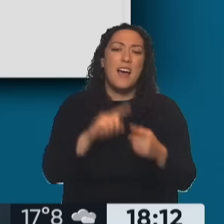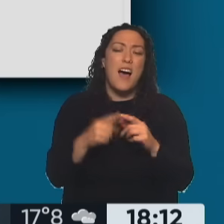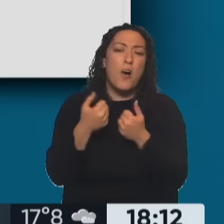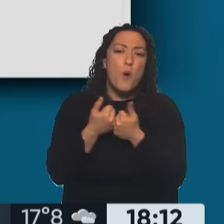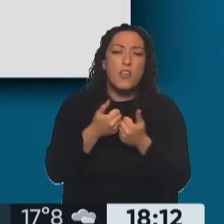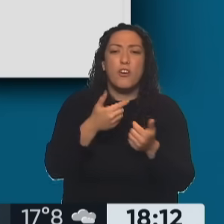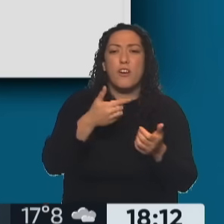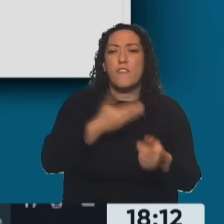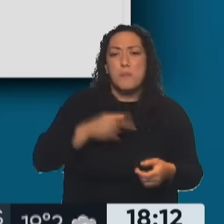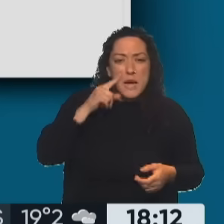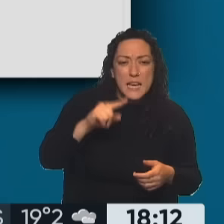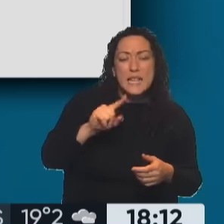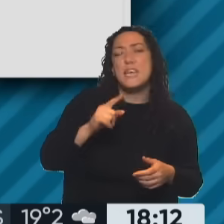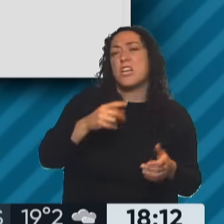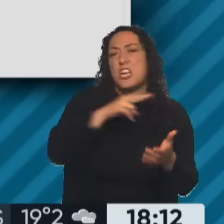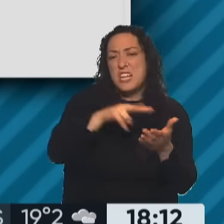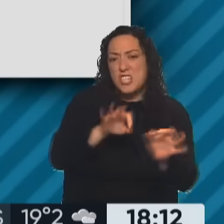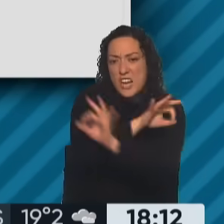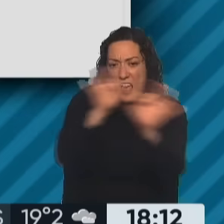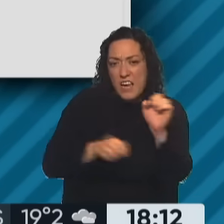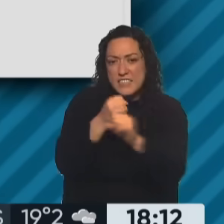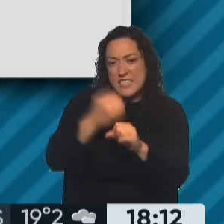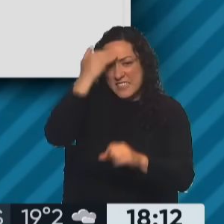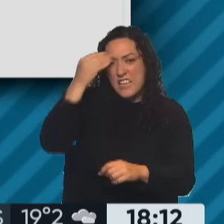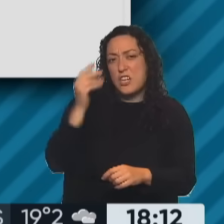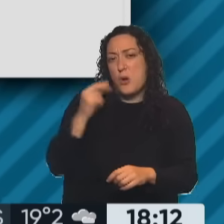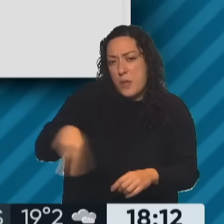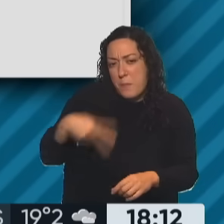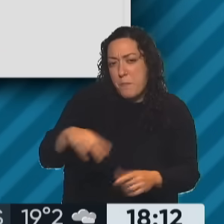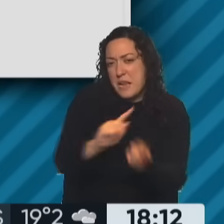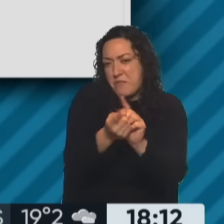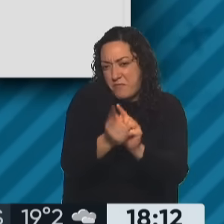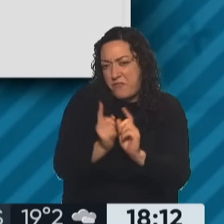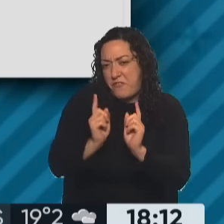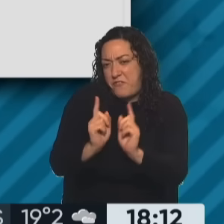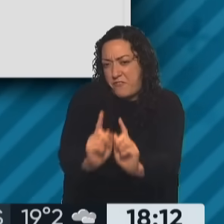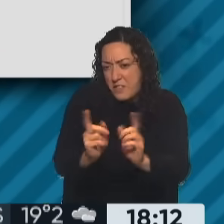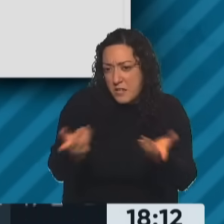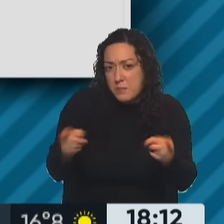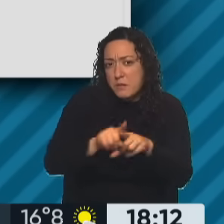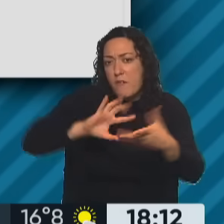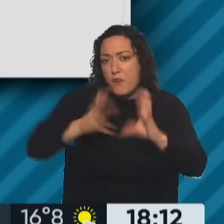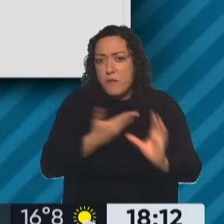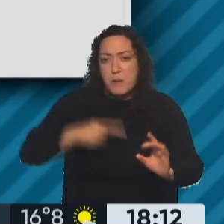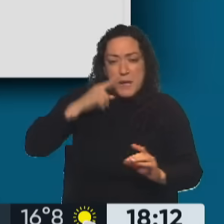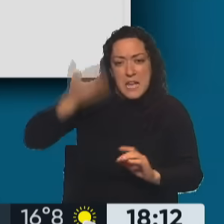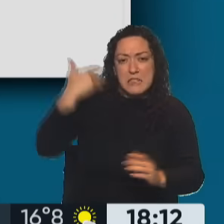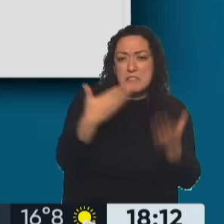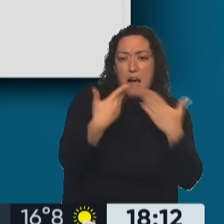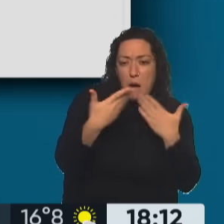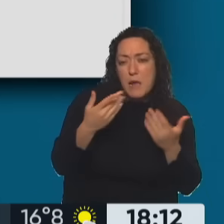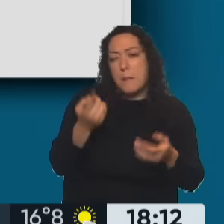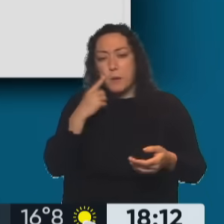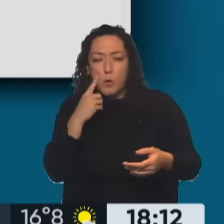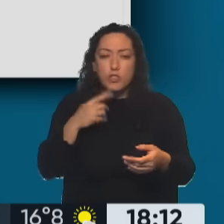Monetario Internacional que establece un tipo de cambio fijo hasta el 15 de noviembre. Una pena que, al igual que cuando tuvo conversaciones con el FMI, sigue saboteando a